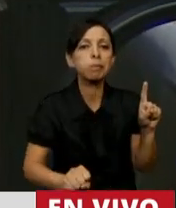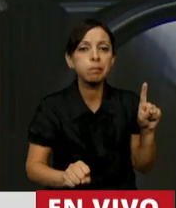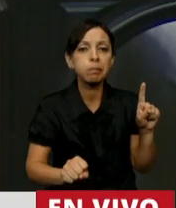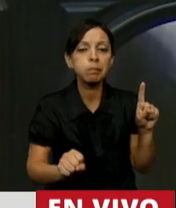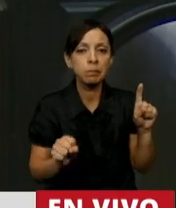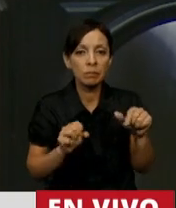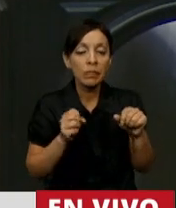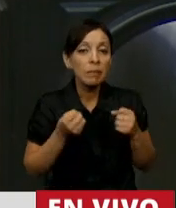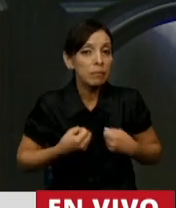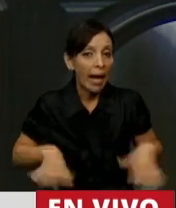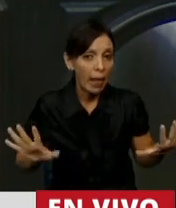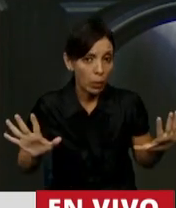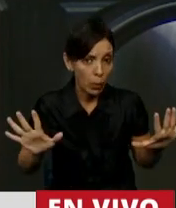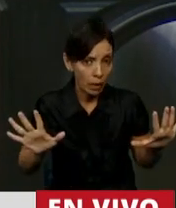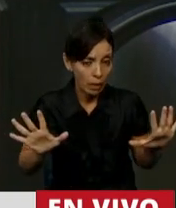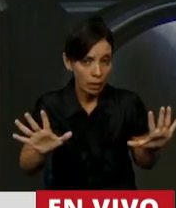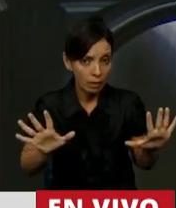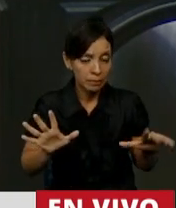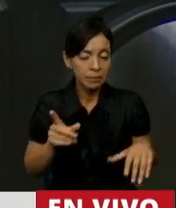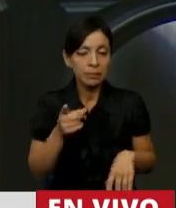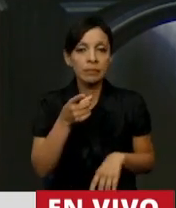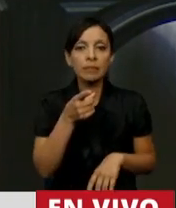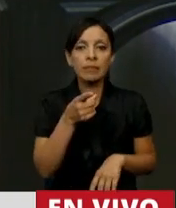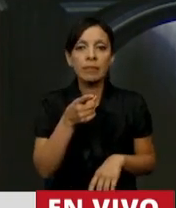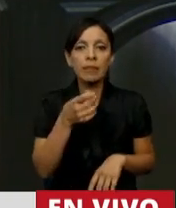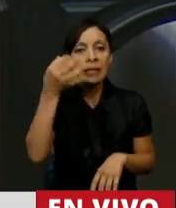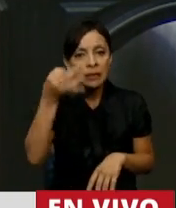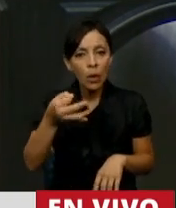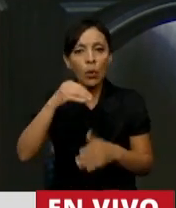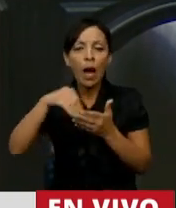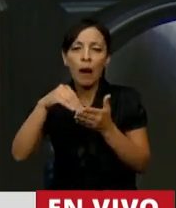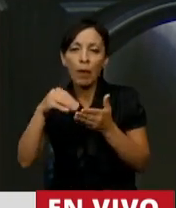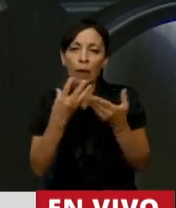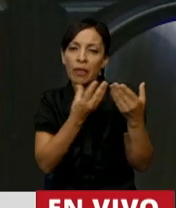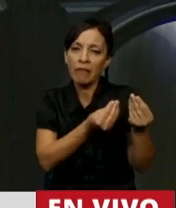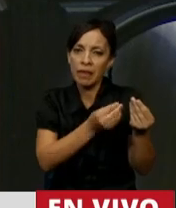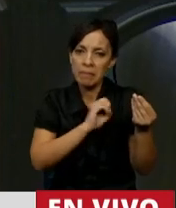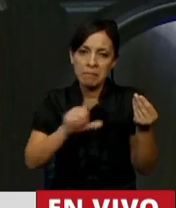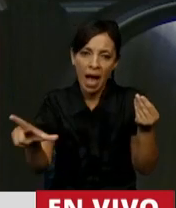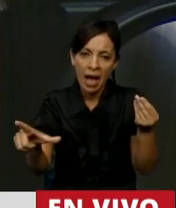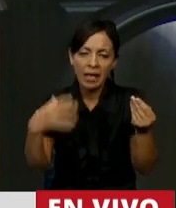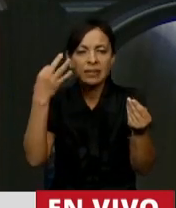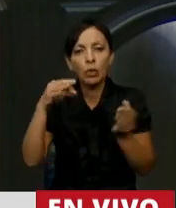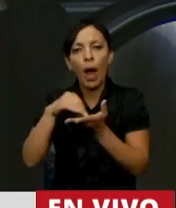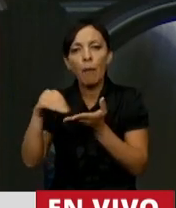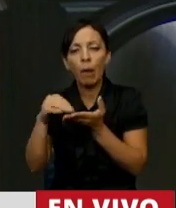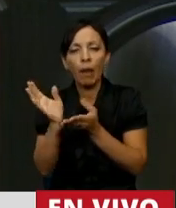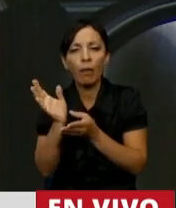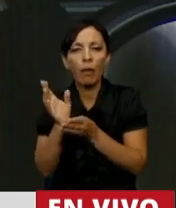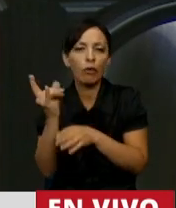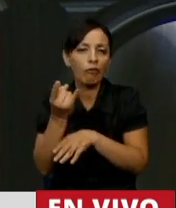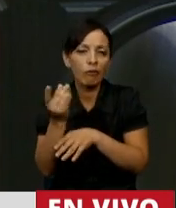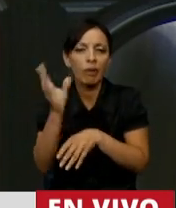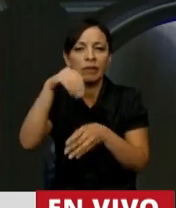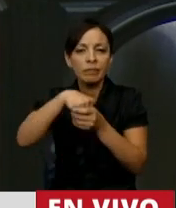la había defendido mal seguramente de esos abogados que integran esas agrupaciones que luchan por la vida